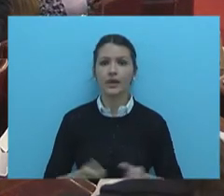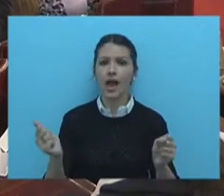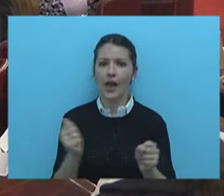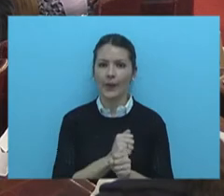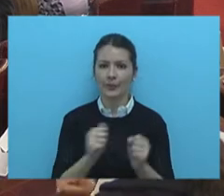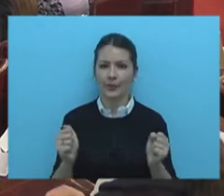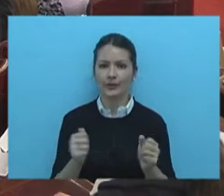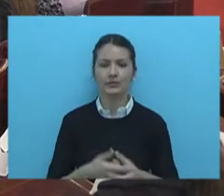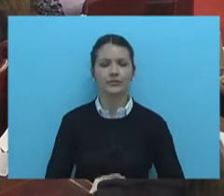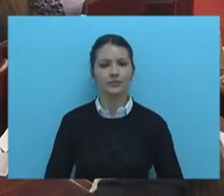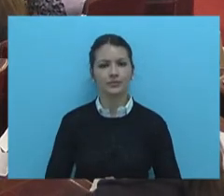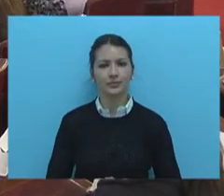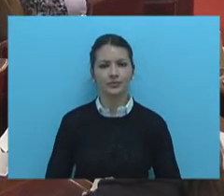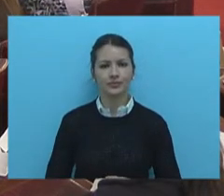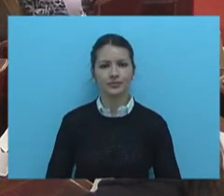Aprobado.